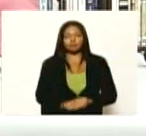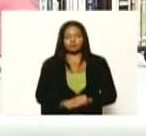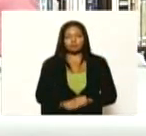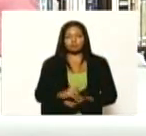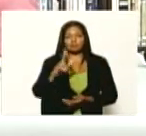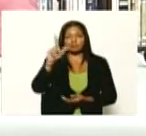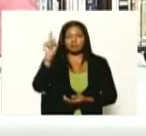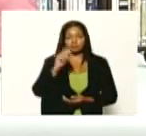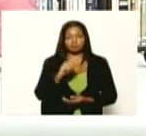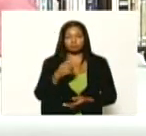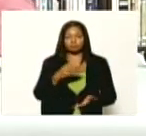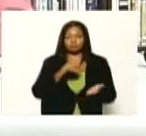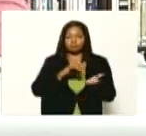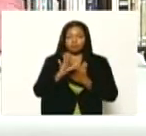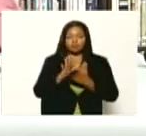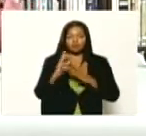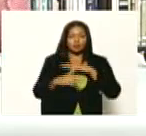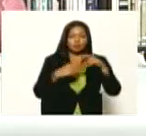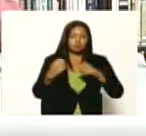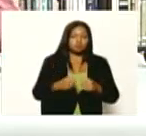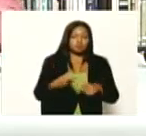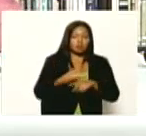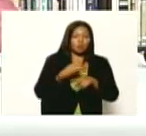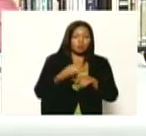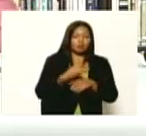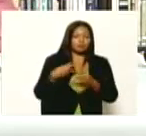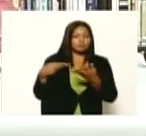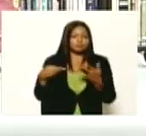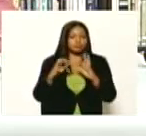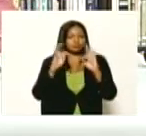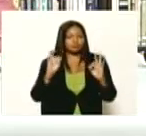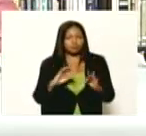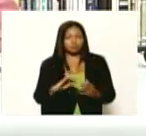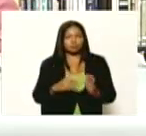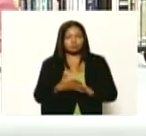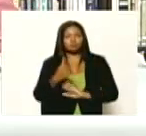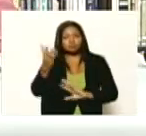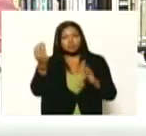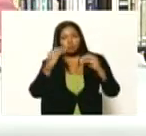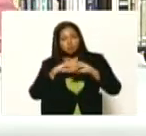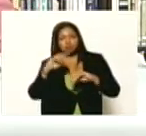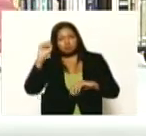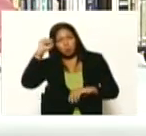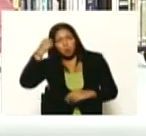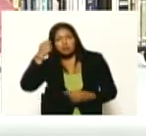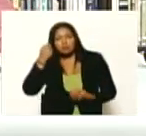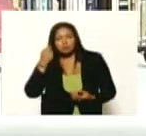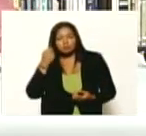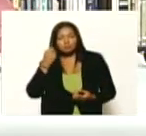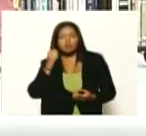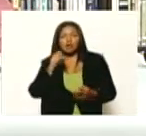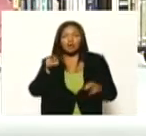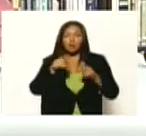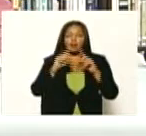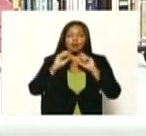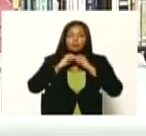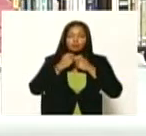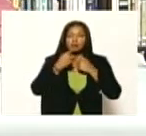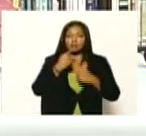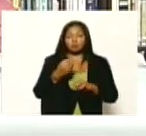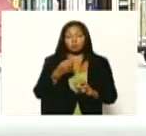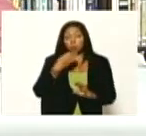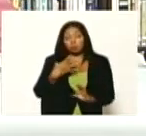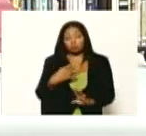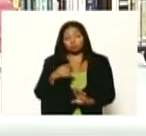3 meses sacaba la revolución, me sacaba del gobierno, etcétera. ¿Se acuerdan, verdad? Ese es Aristóbulo. Y después le dije,